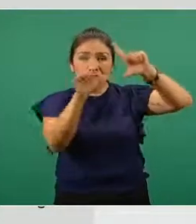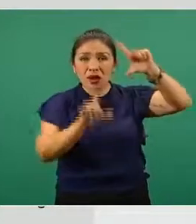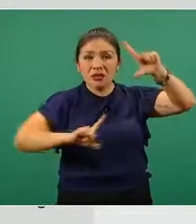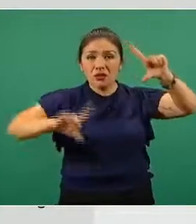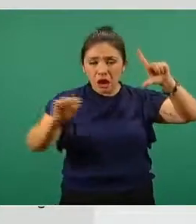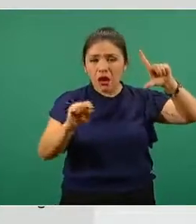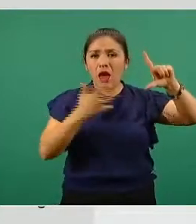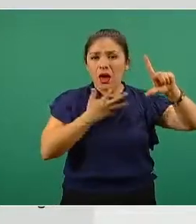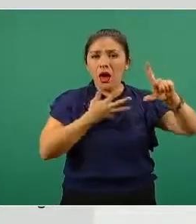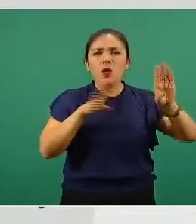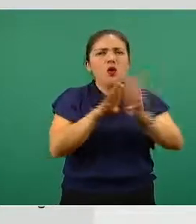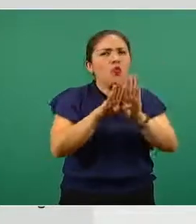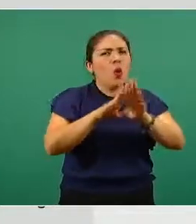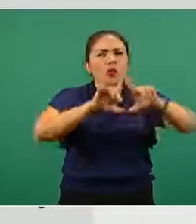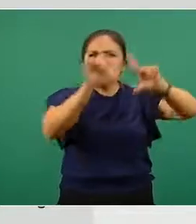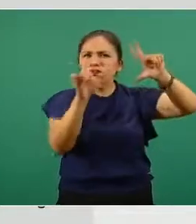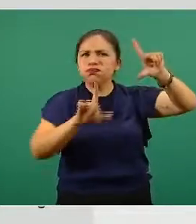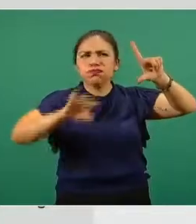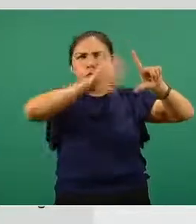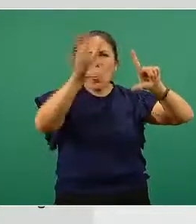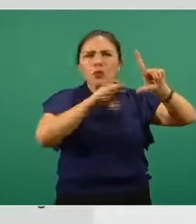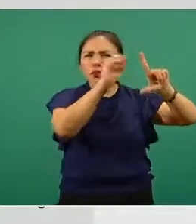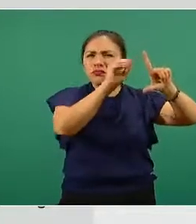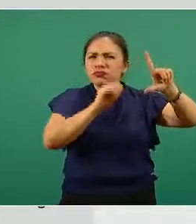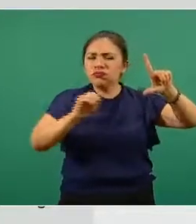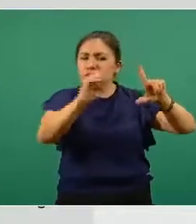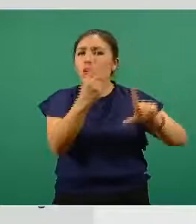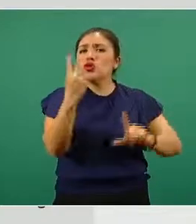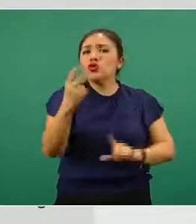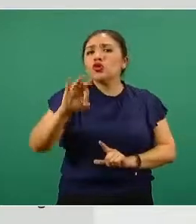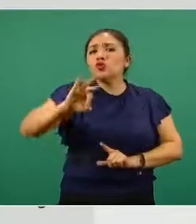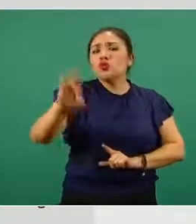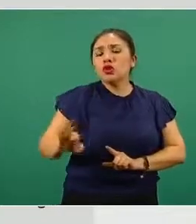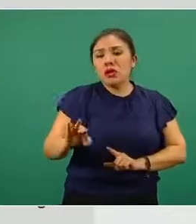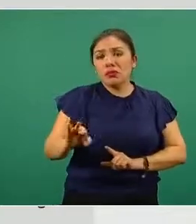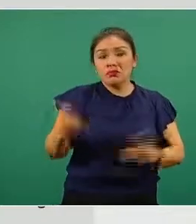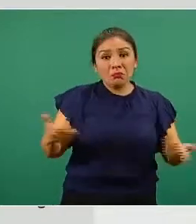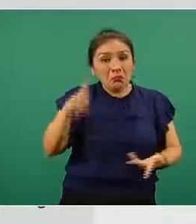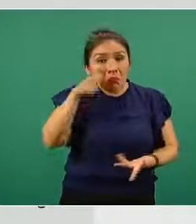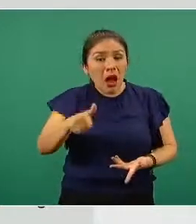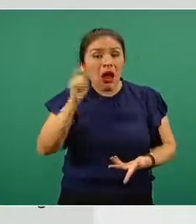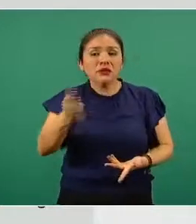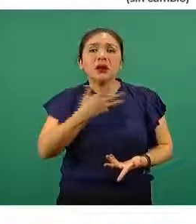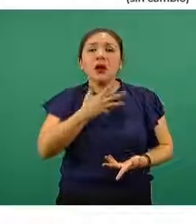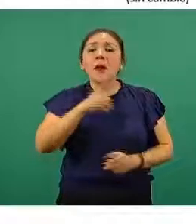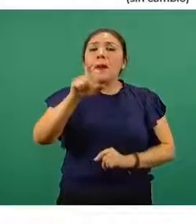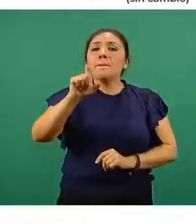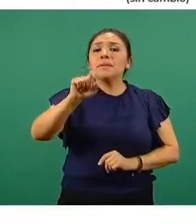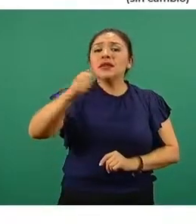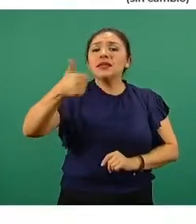nacional distribuida en todo el territorio nacional del 12%. Eso quiere decir que tenemos